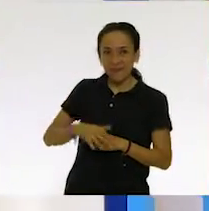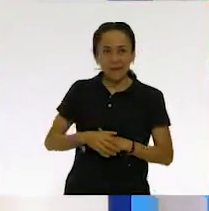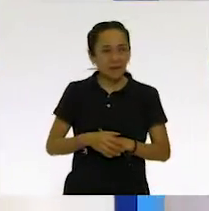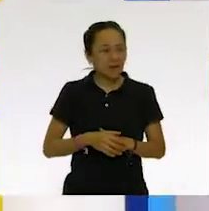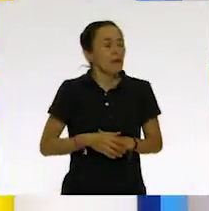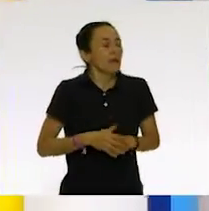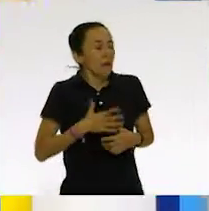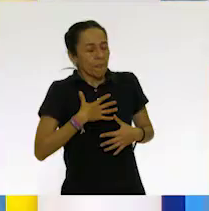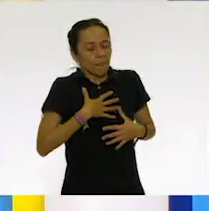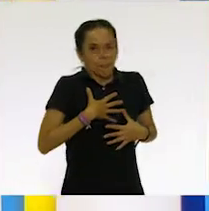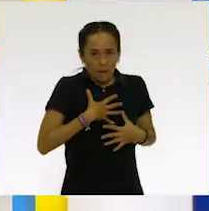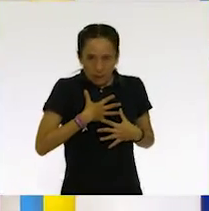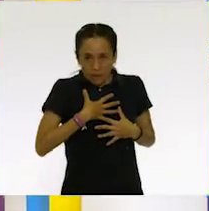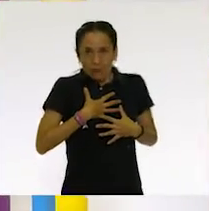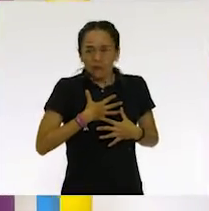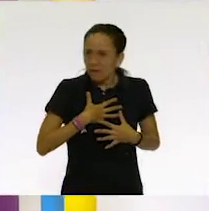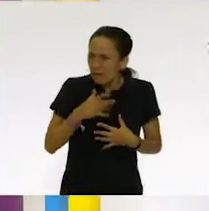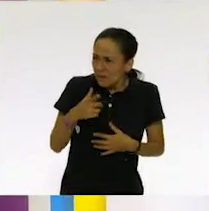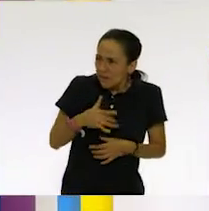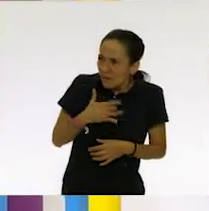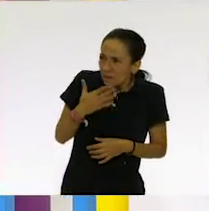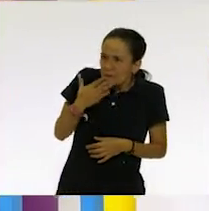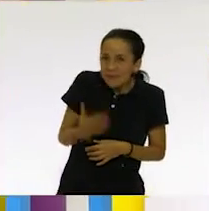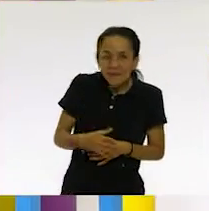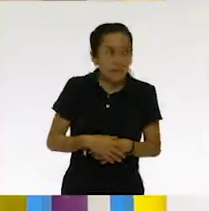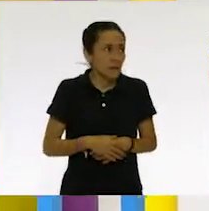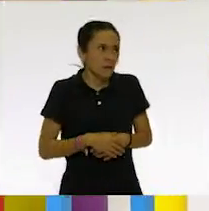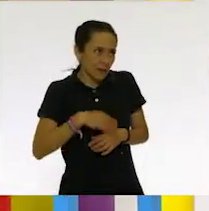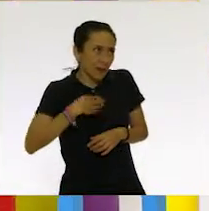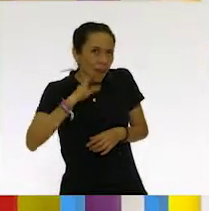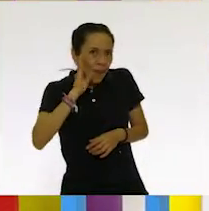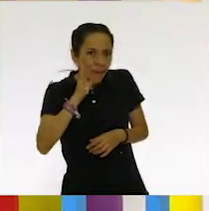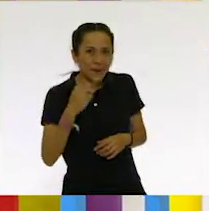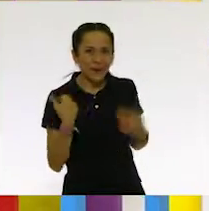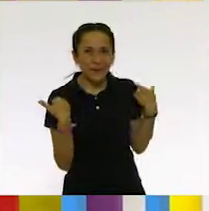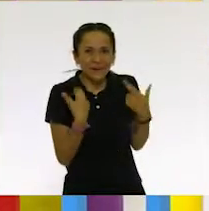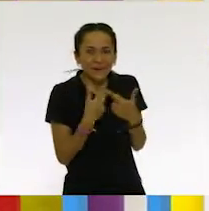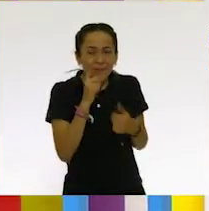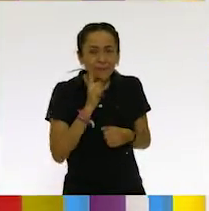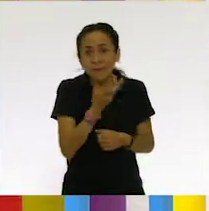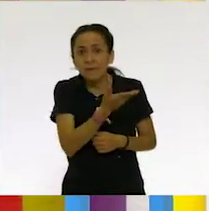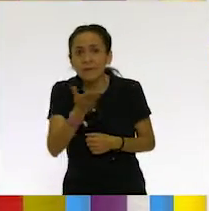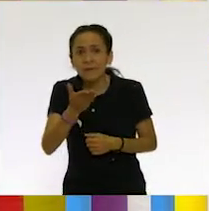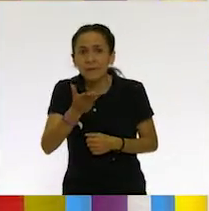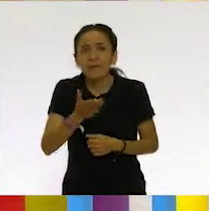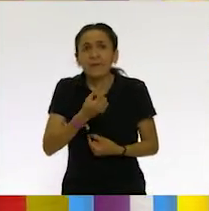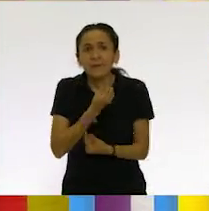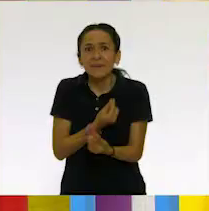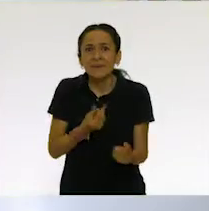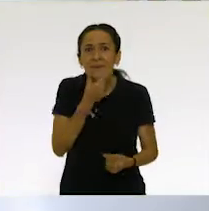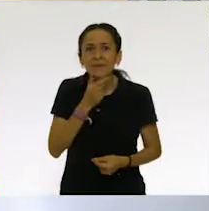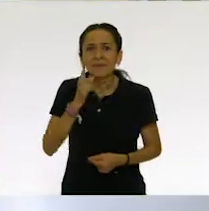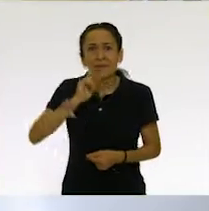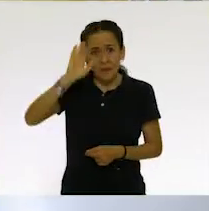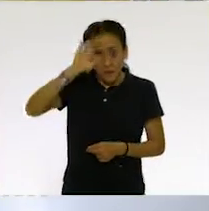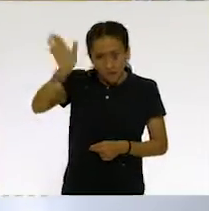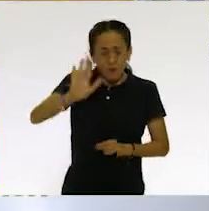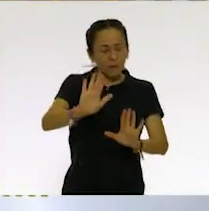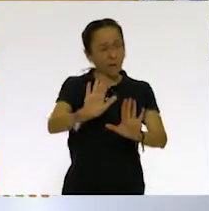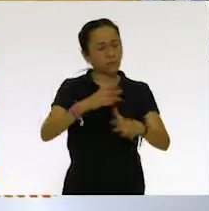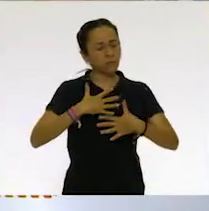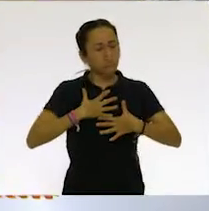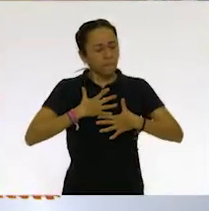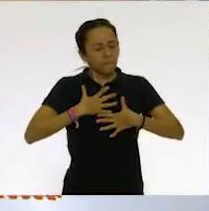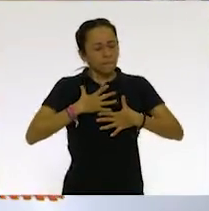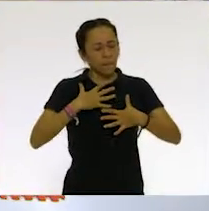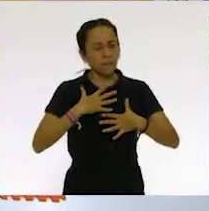¿Estás bien? Hola, maestra Leni. Hola, niñas y niños, ¿cómo están? Déjenme recuperarme un poco. Respira. Ya sé, voy a quitarme